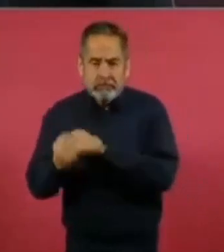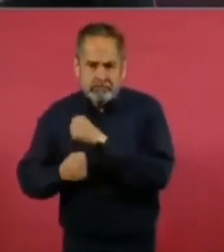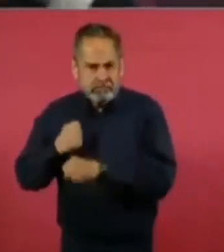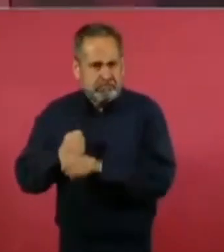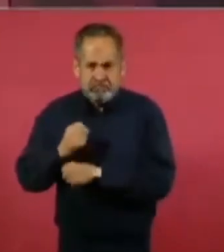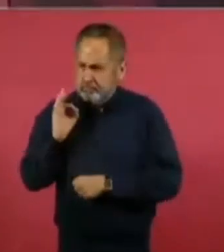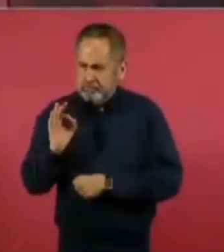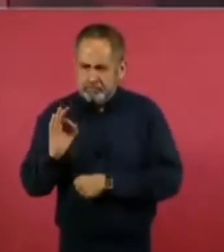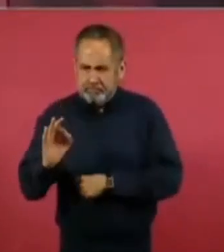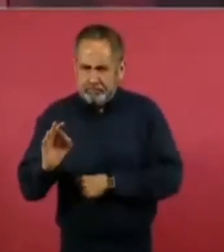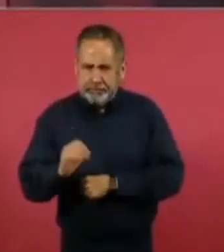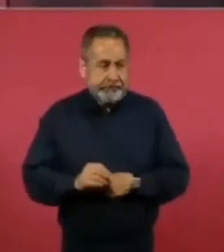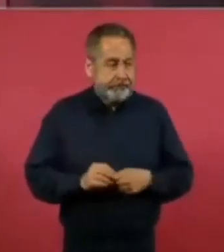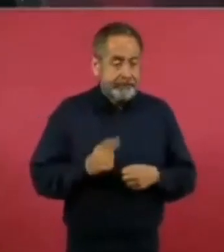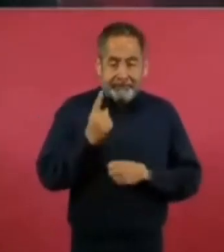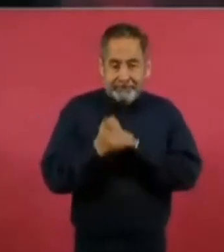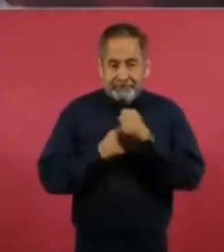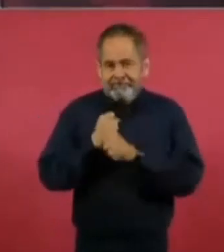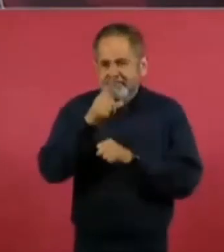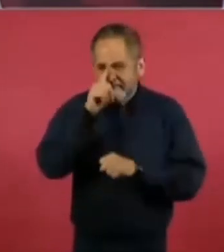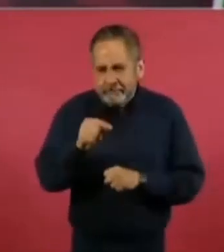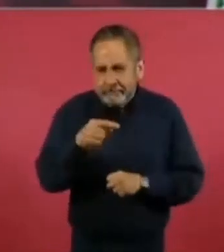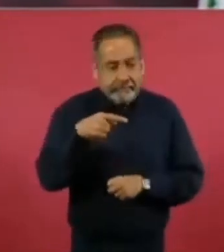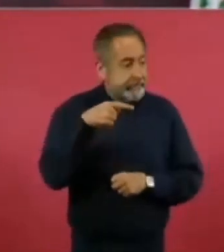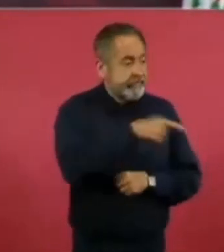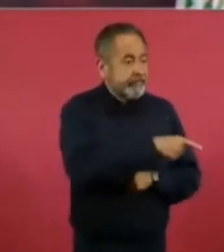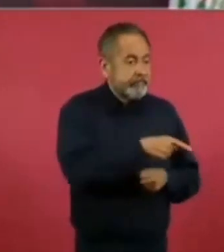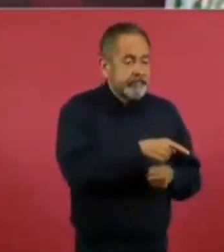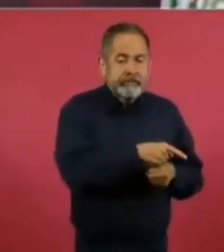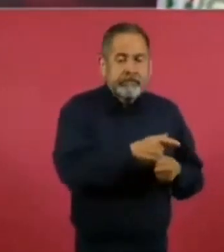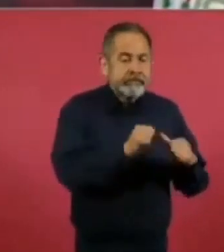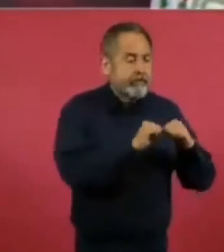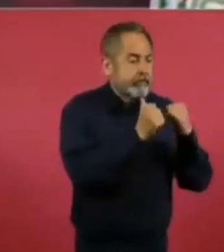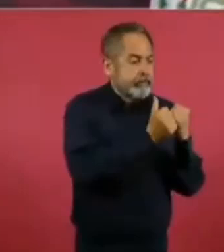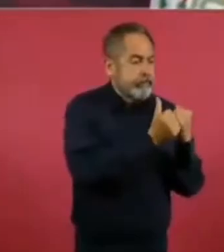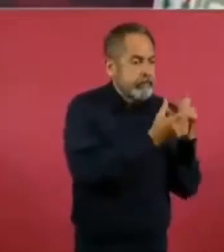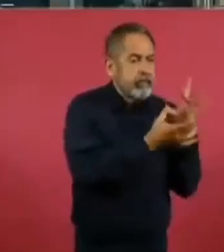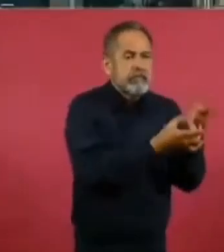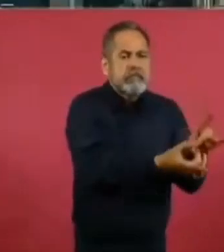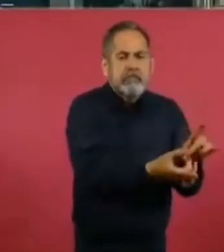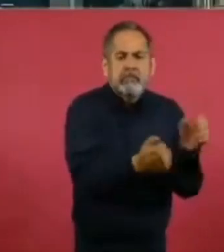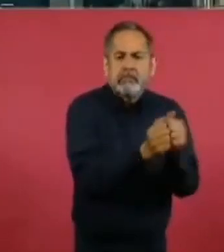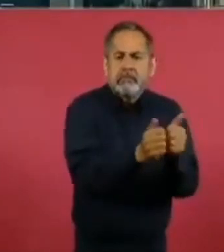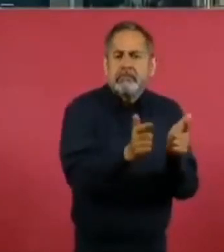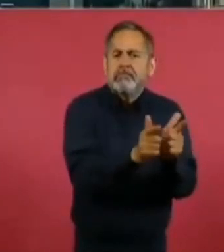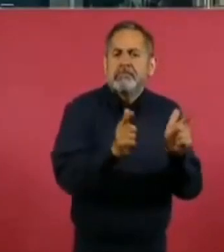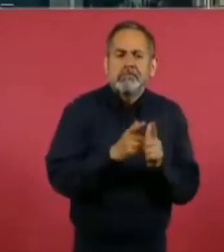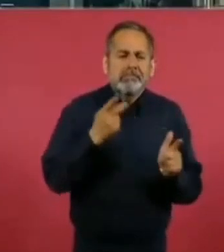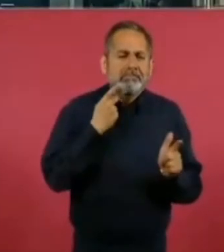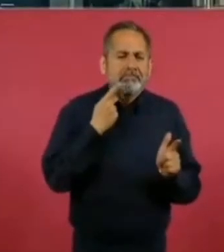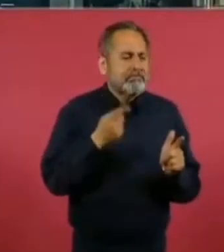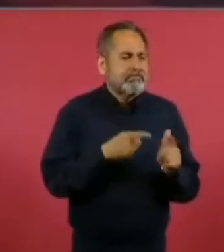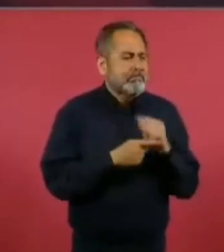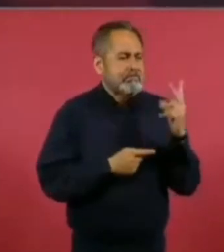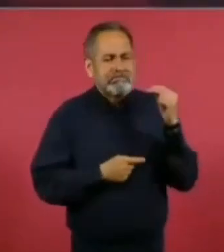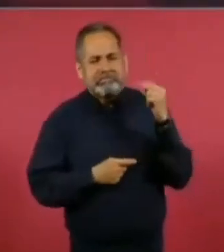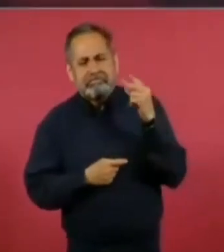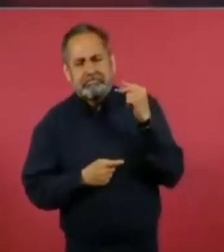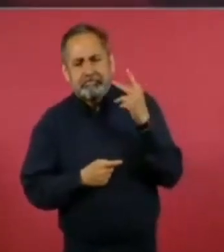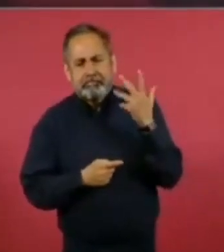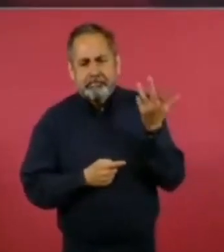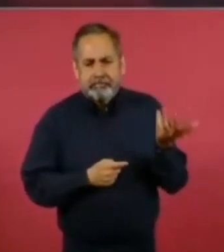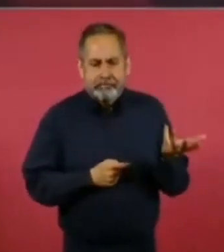adherida a un partido, que es como un sector de un partido. Pero hasta las